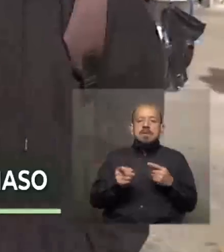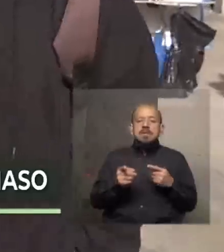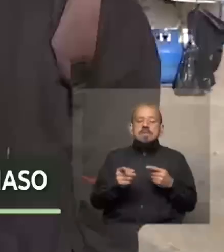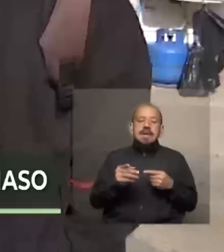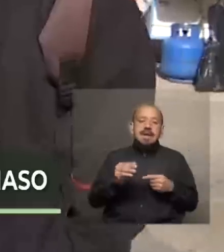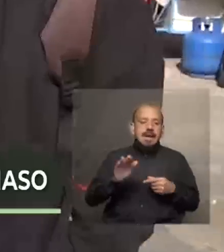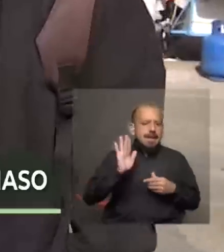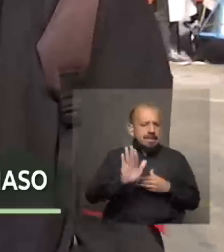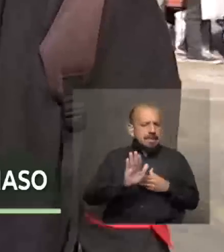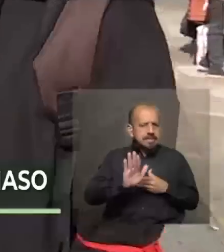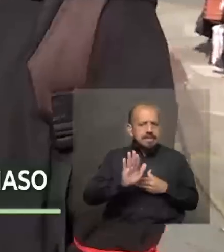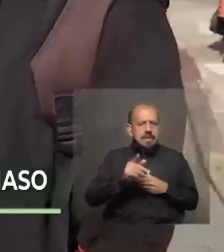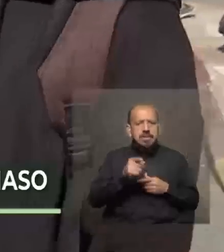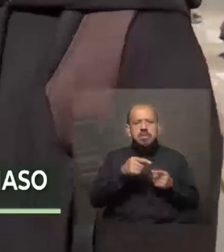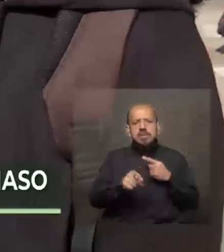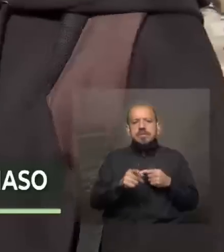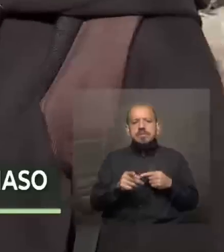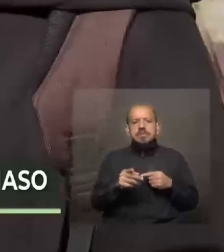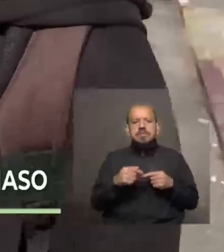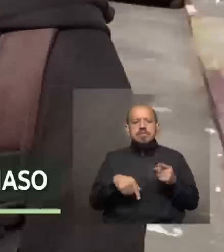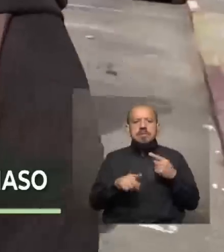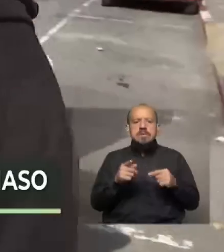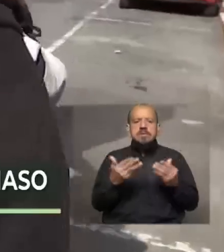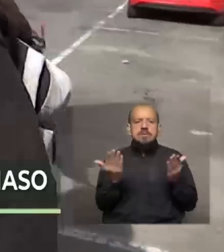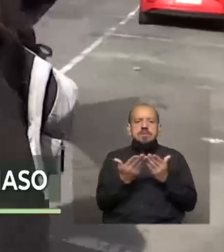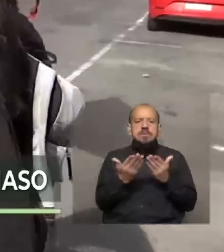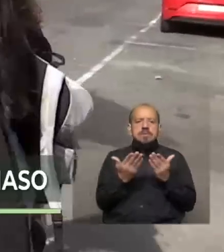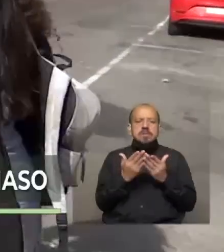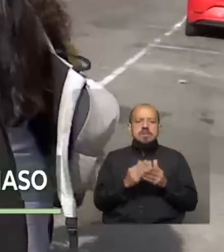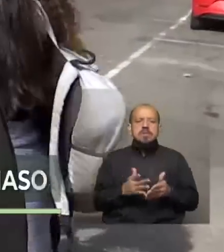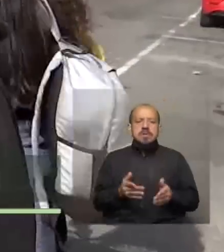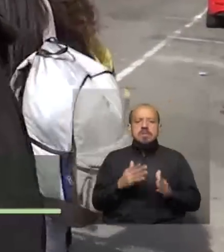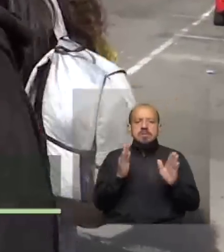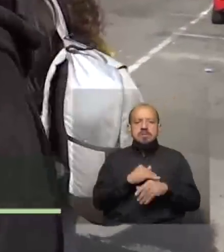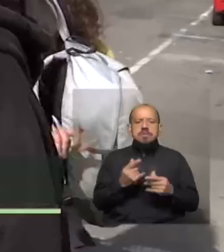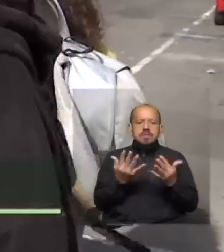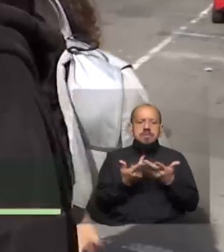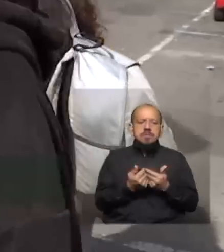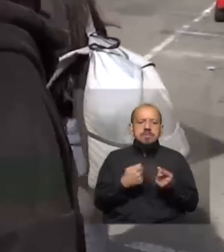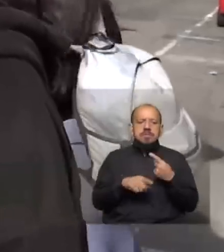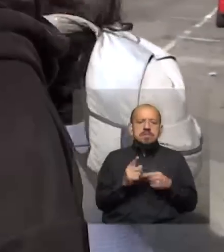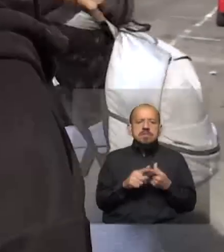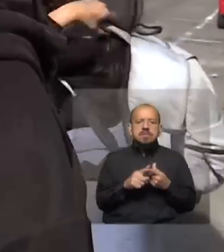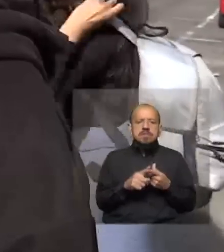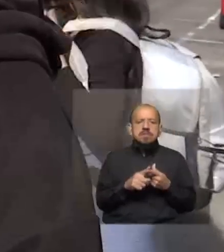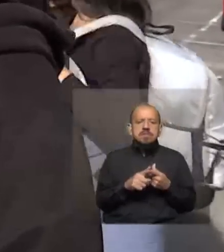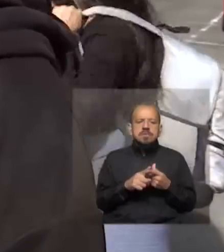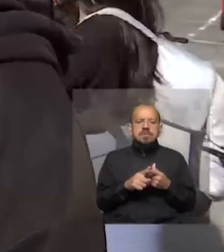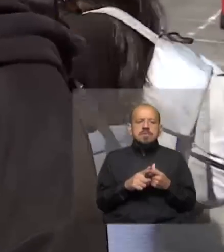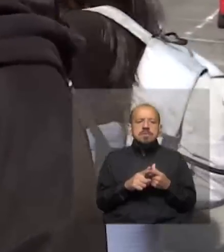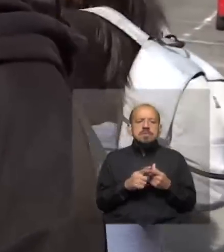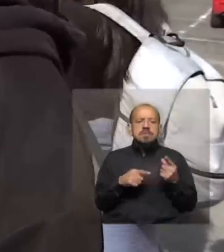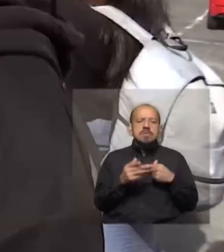ley este y se hacen con el fin de amedrentar a los estudiantes para que no puedan organizarse de manera que